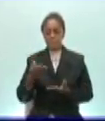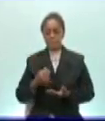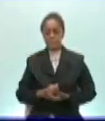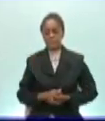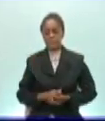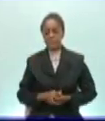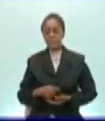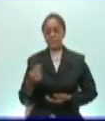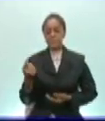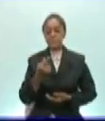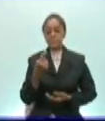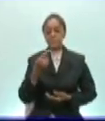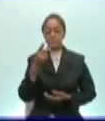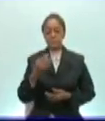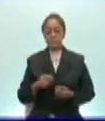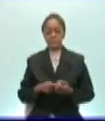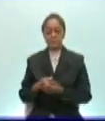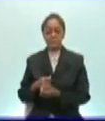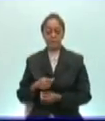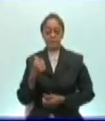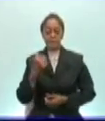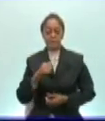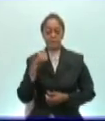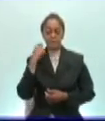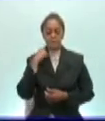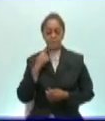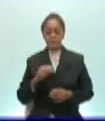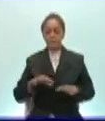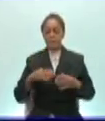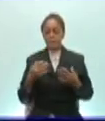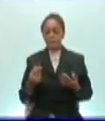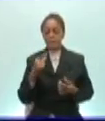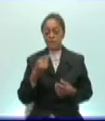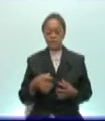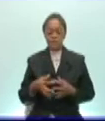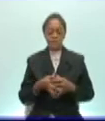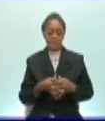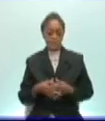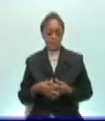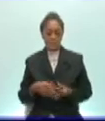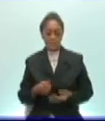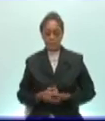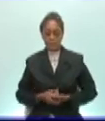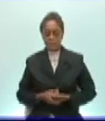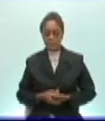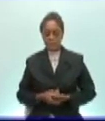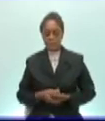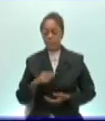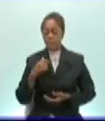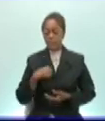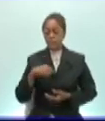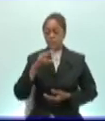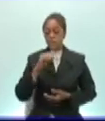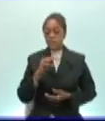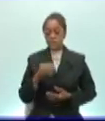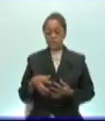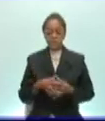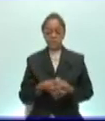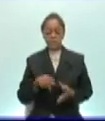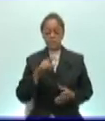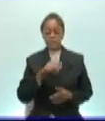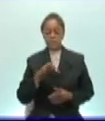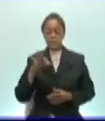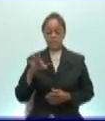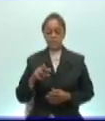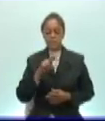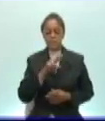Vamos primero a este hecho, la guerra de los 10 años. ¿Cuál es la actuación de Estados Unidos? Yo decía que Estados Unidos en 1823